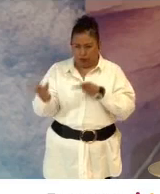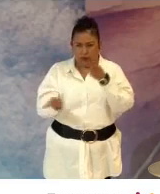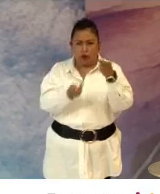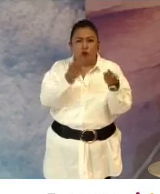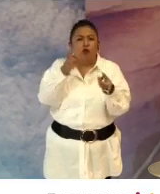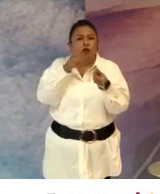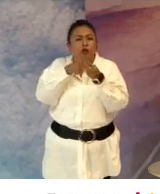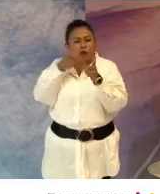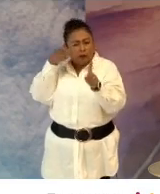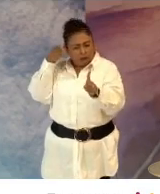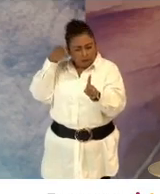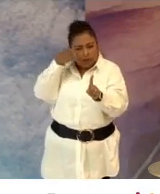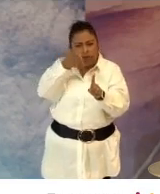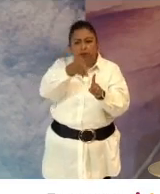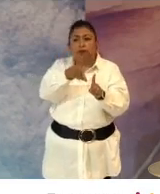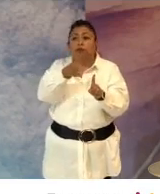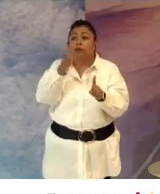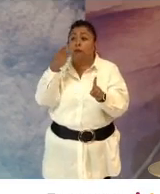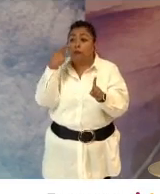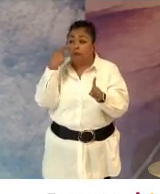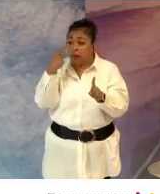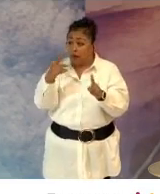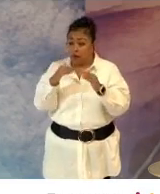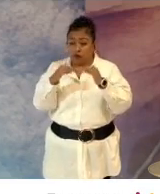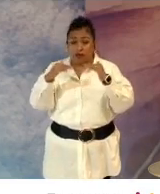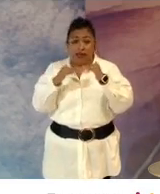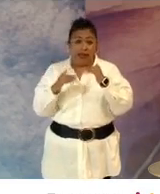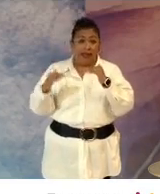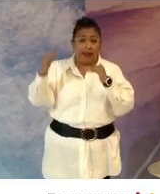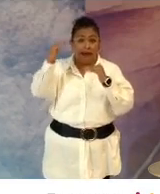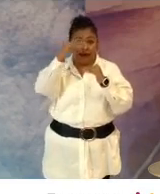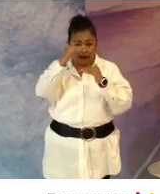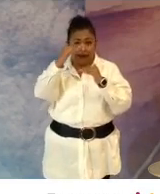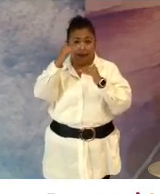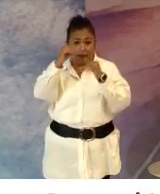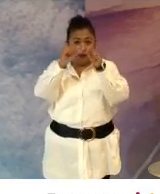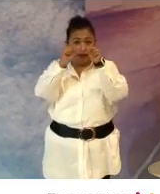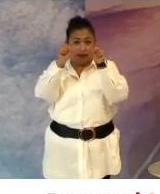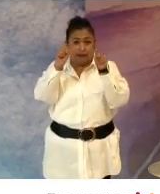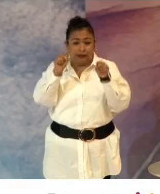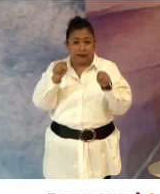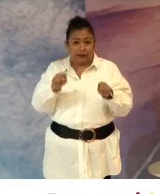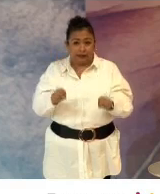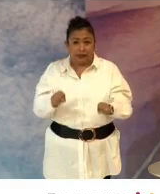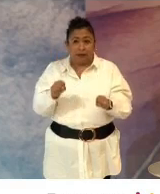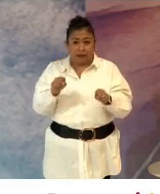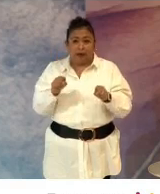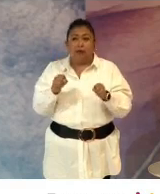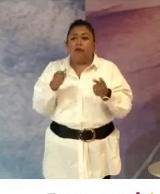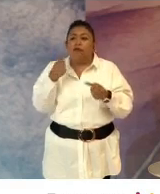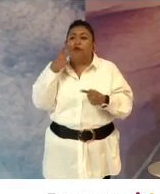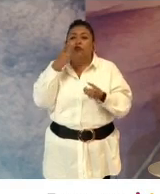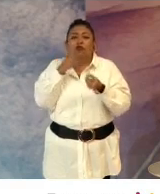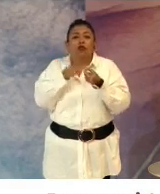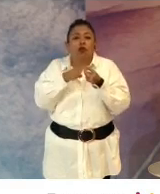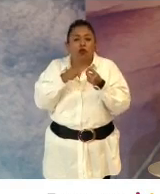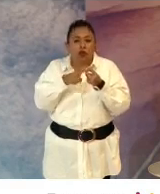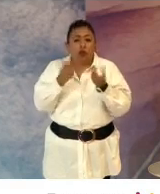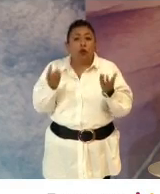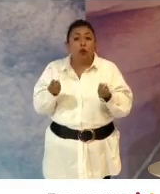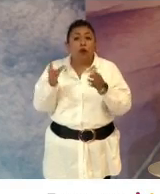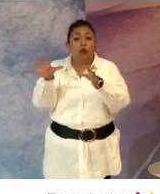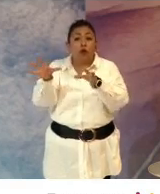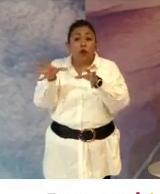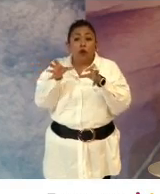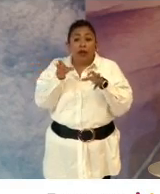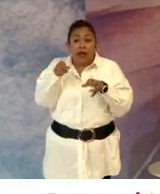¿dónde se está enfocando cuando miran la parte superior del sistema, del nivel de sistemas? ¿Cuánto se